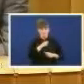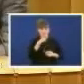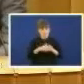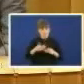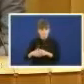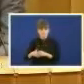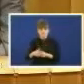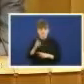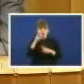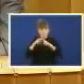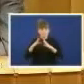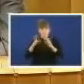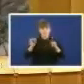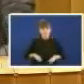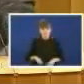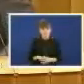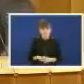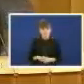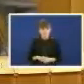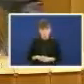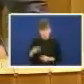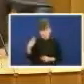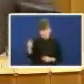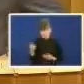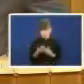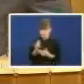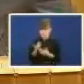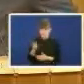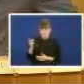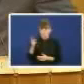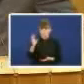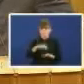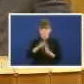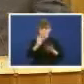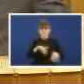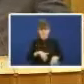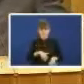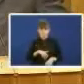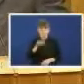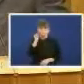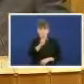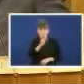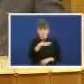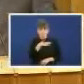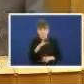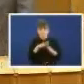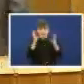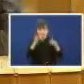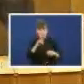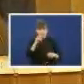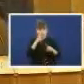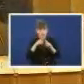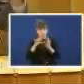a acordos hai moi poucos días en Castela Mancha o seu partido foi quende chegar a acordo para a reforma do estatuto que